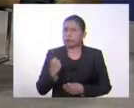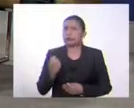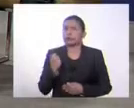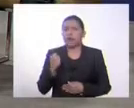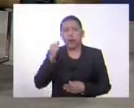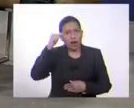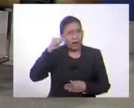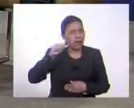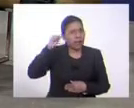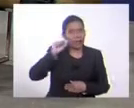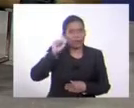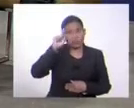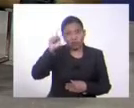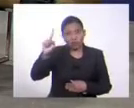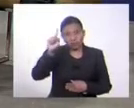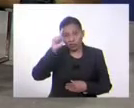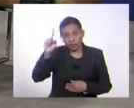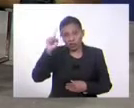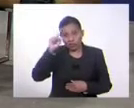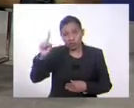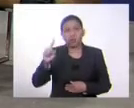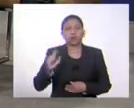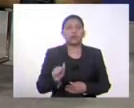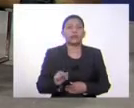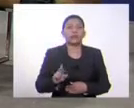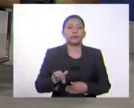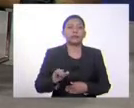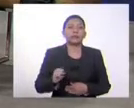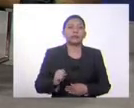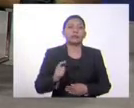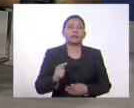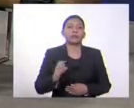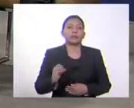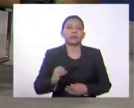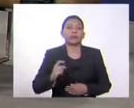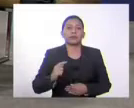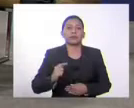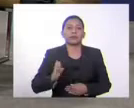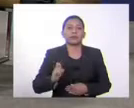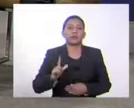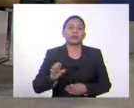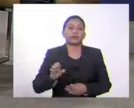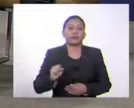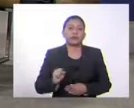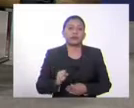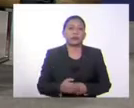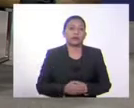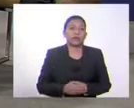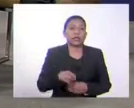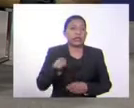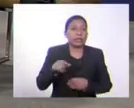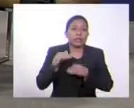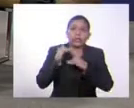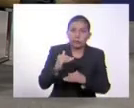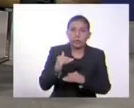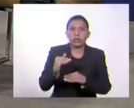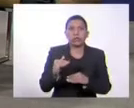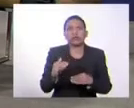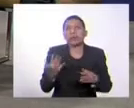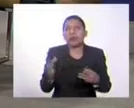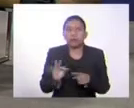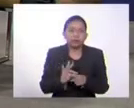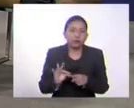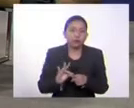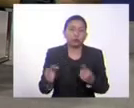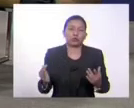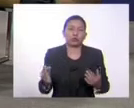y limita las funciones que habíamos mencionado al inicio, ahora llamándolas o tomándolas como